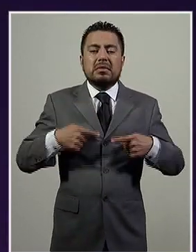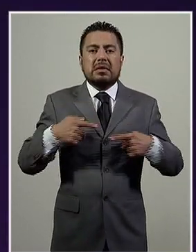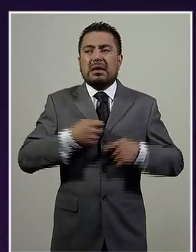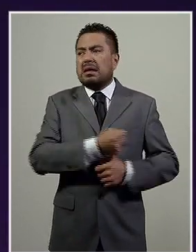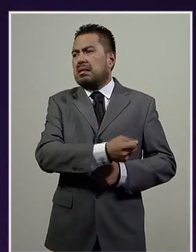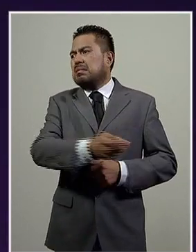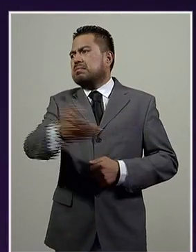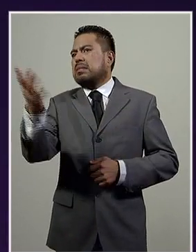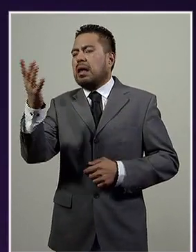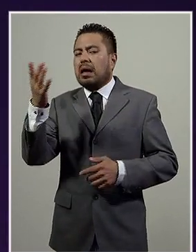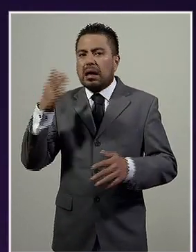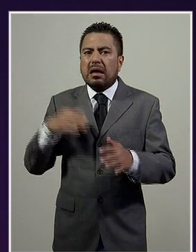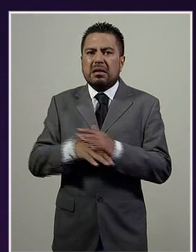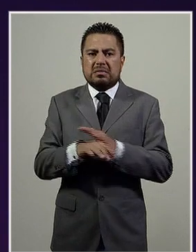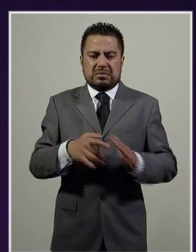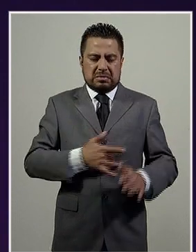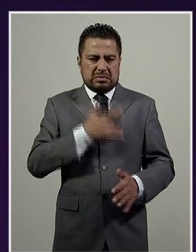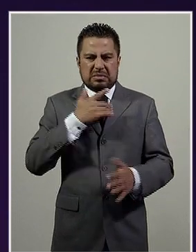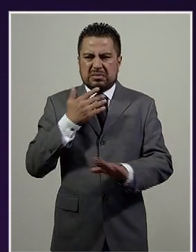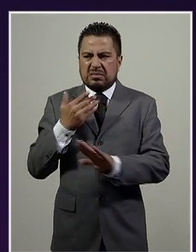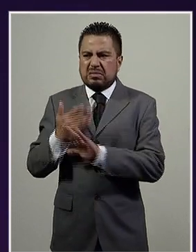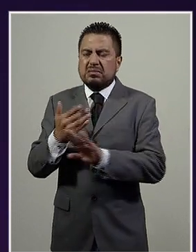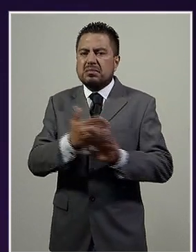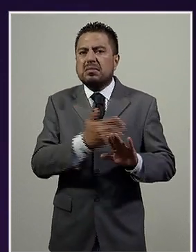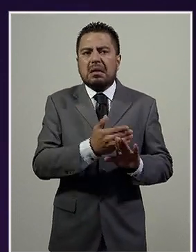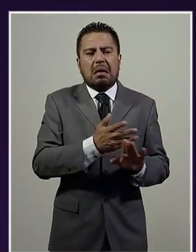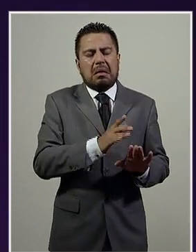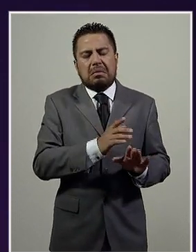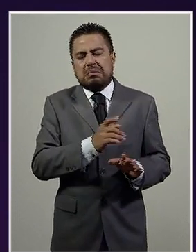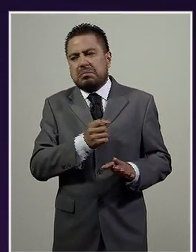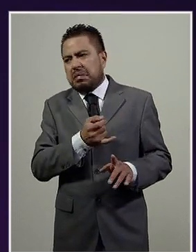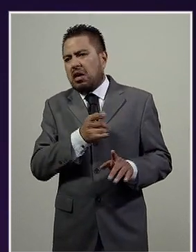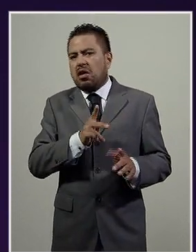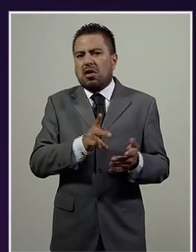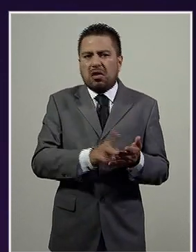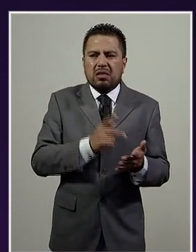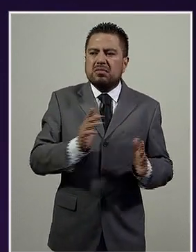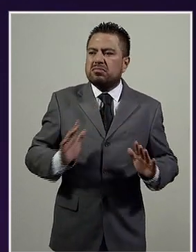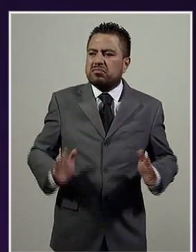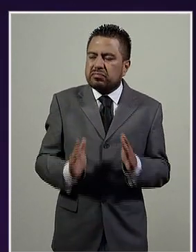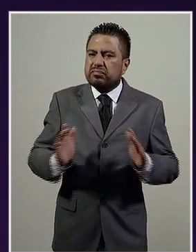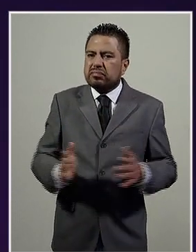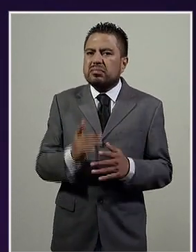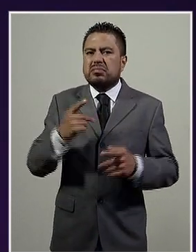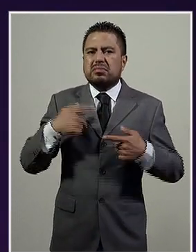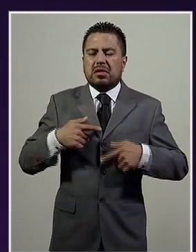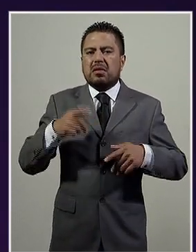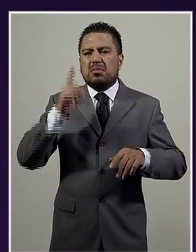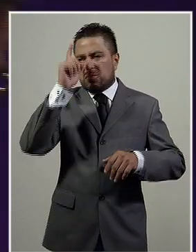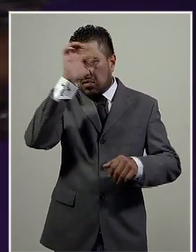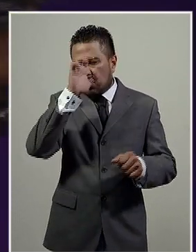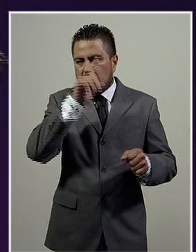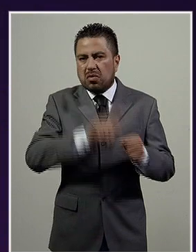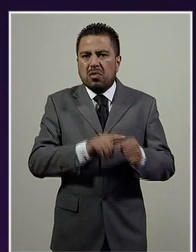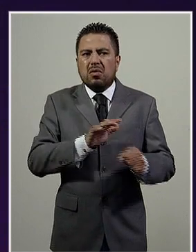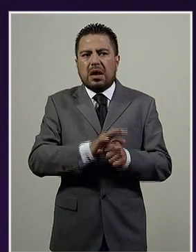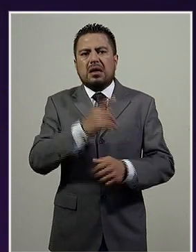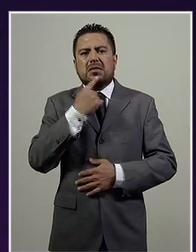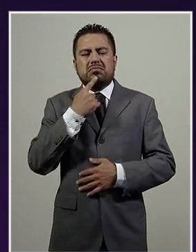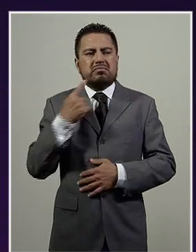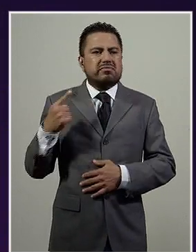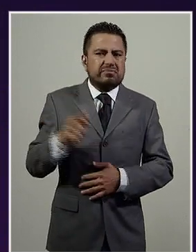fueron varias las que fueron hostigadas y tal cual, pues bueno, otra vez, ¿no? Motivar a las personas por la cultura de la